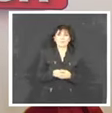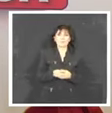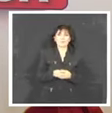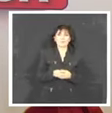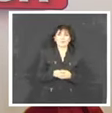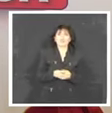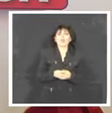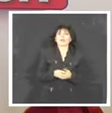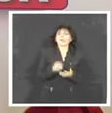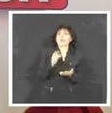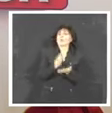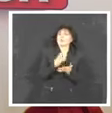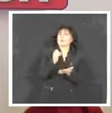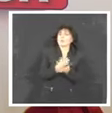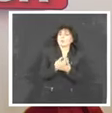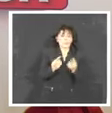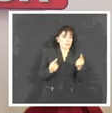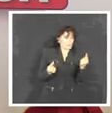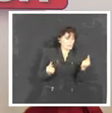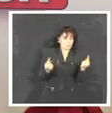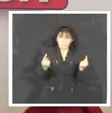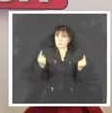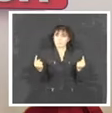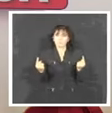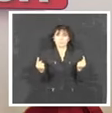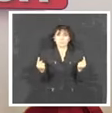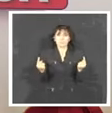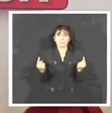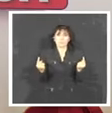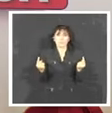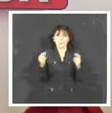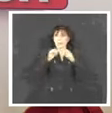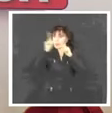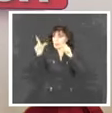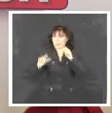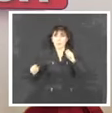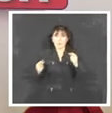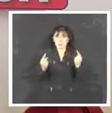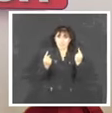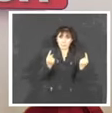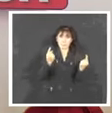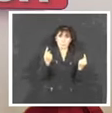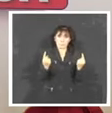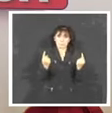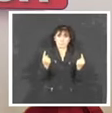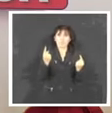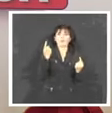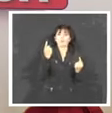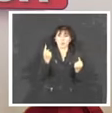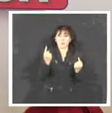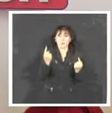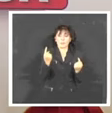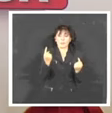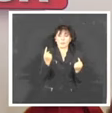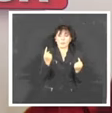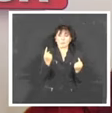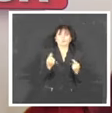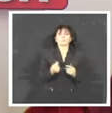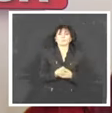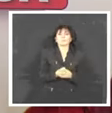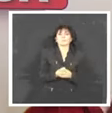solamente hay 2 opciones en el país. Una opción